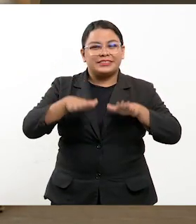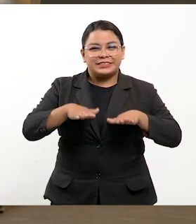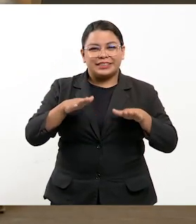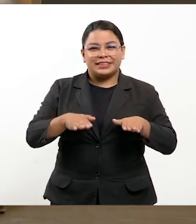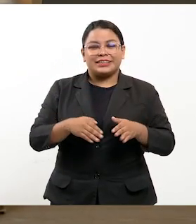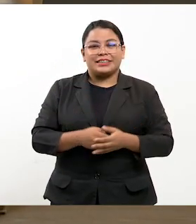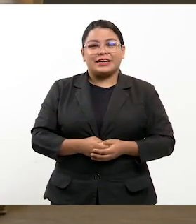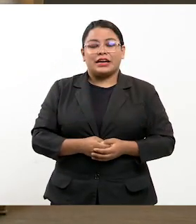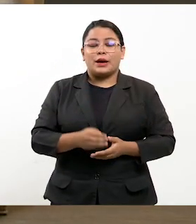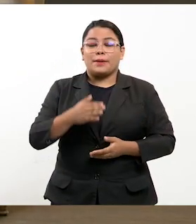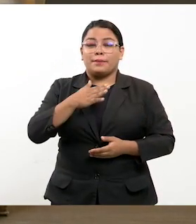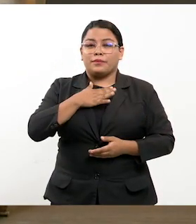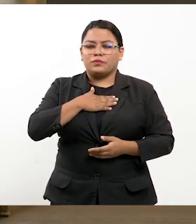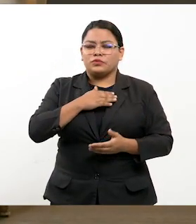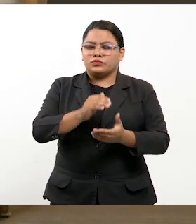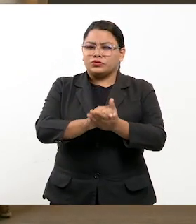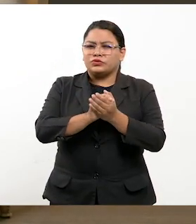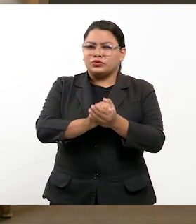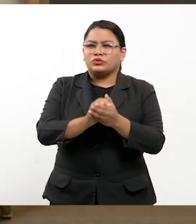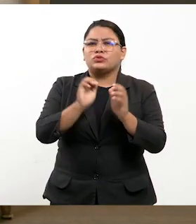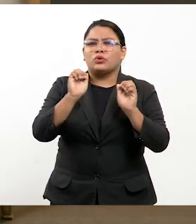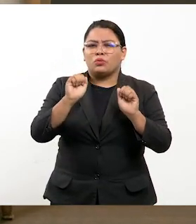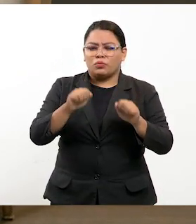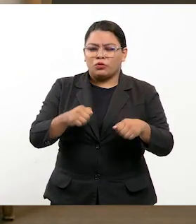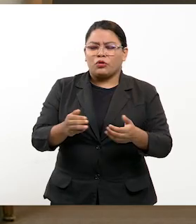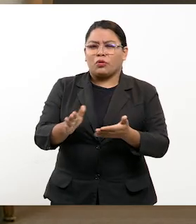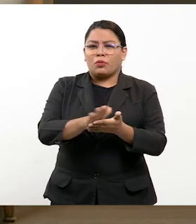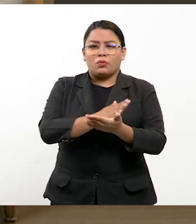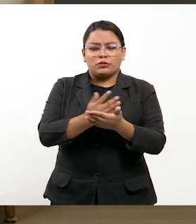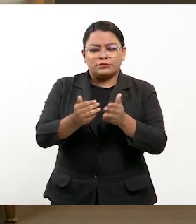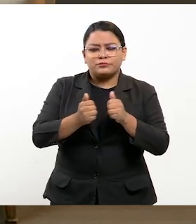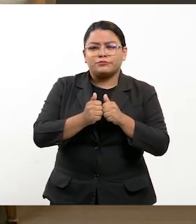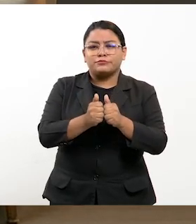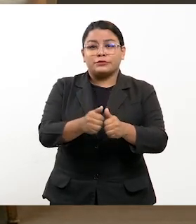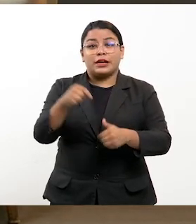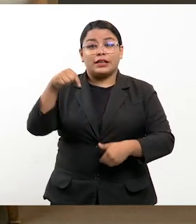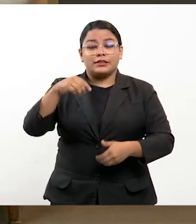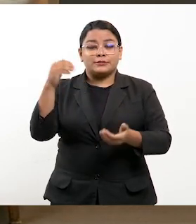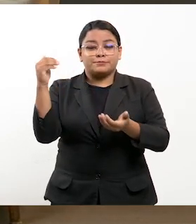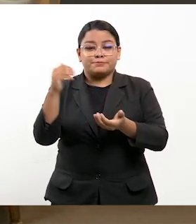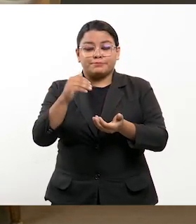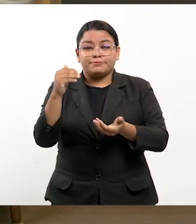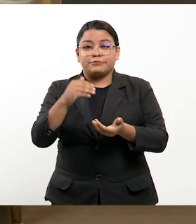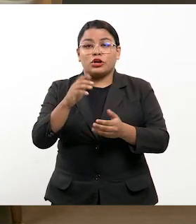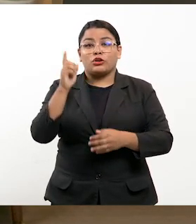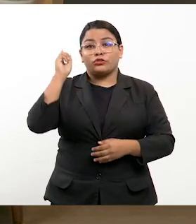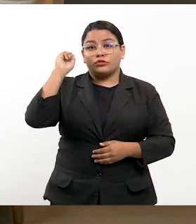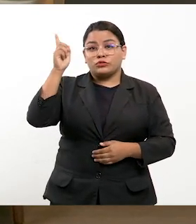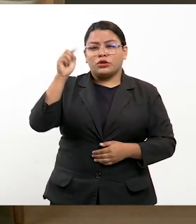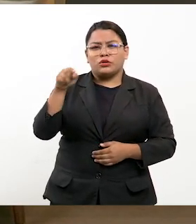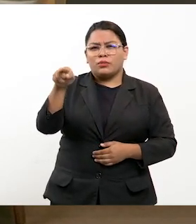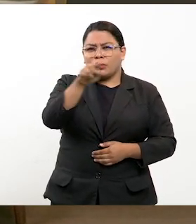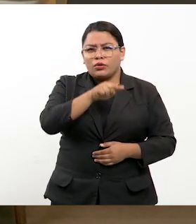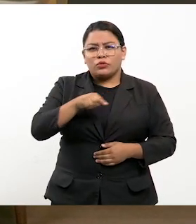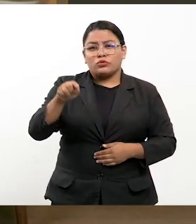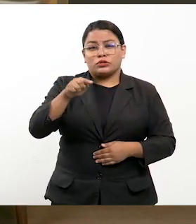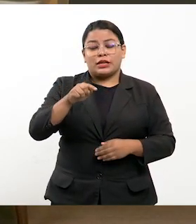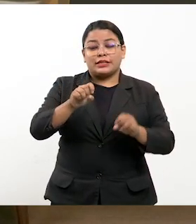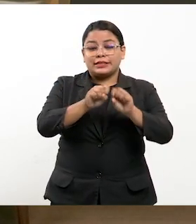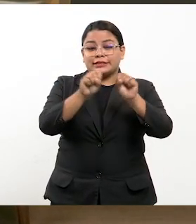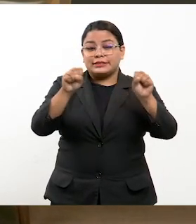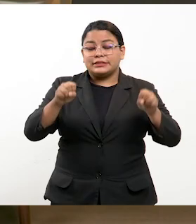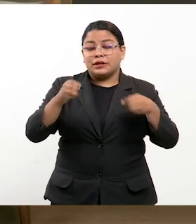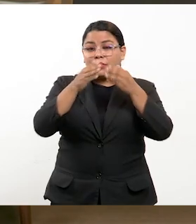gracias, Paola. Es para mí un gusto poder acompañar en esta formación docente para nuestros docentes, tanto del